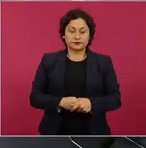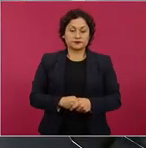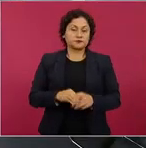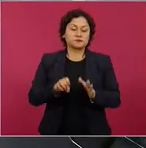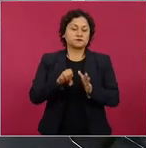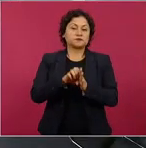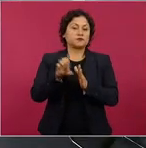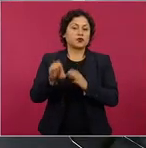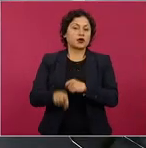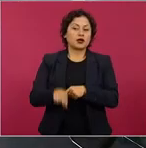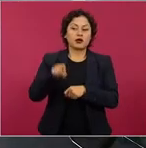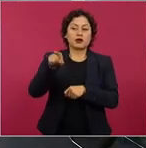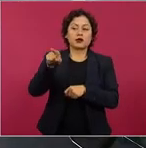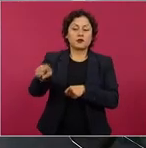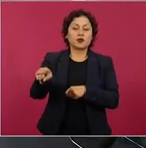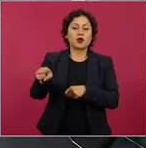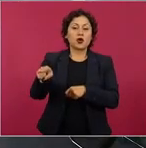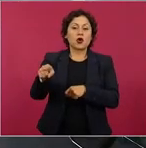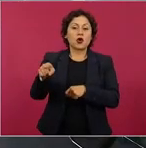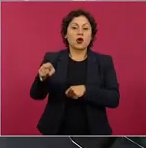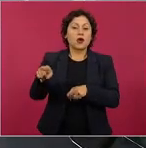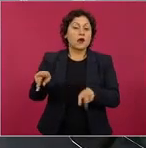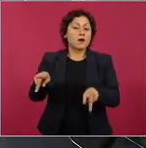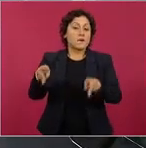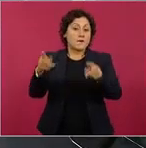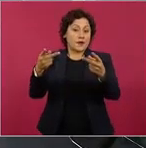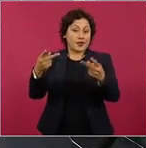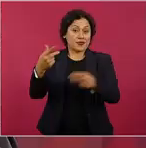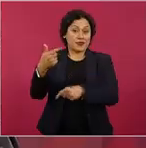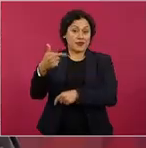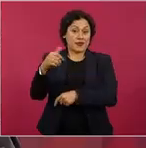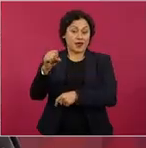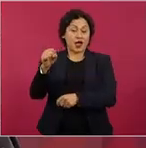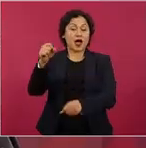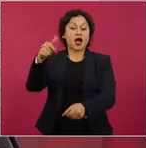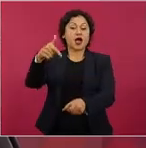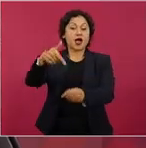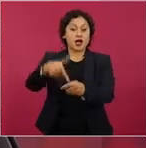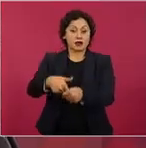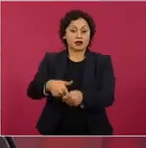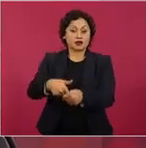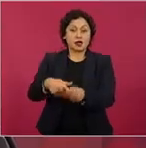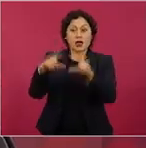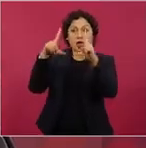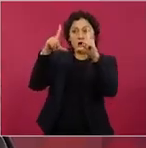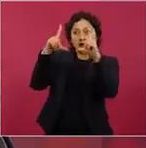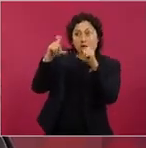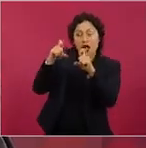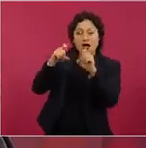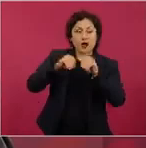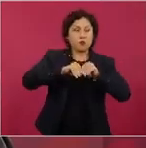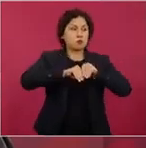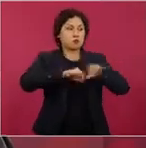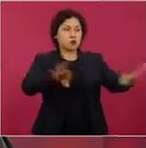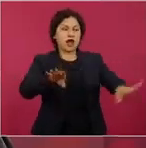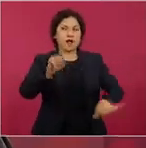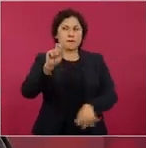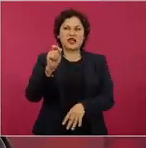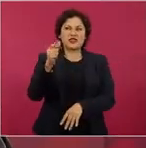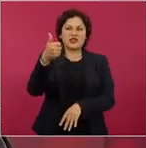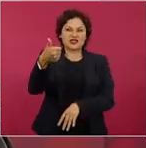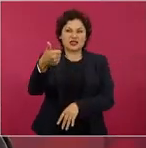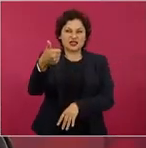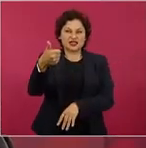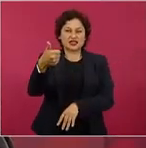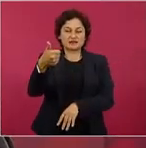gasolinera y le toman la foto. Dice, ya está a 26 pesos el litro. Esto lo vi, creo